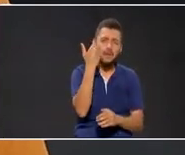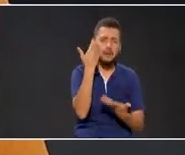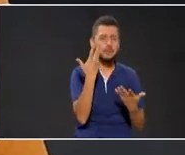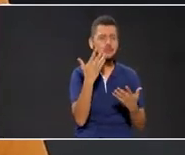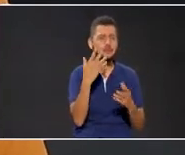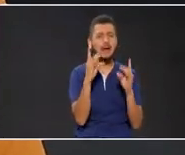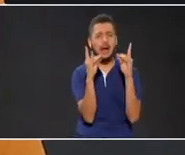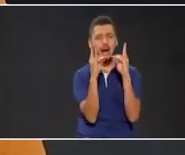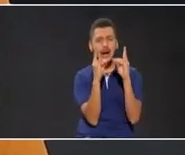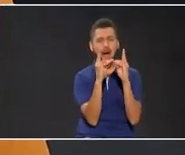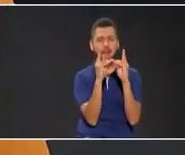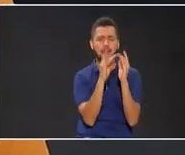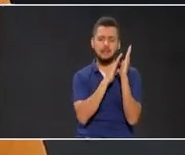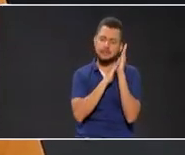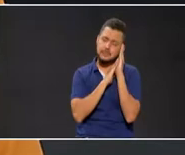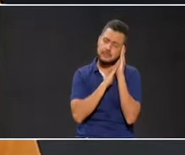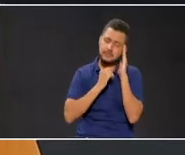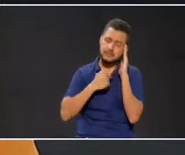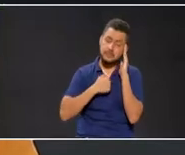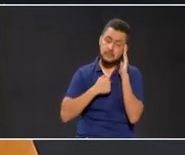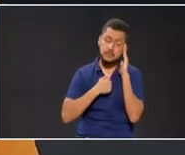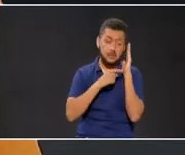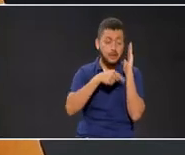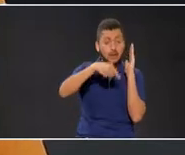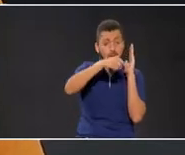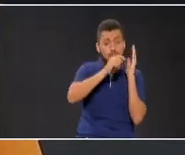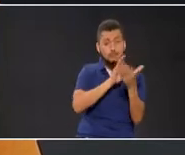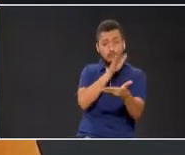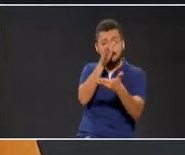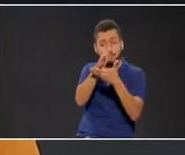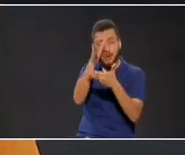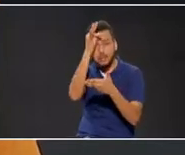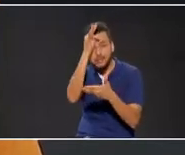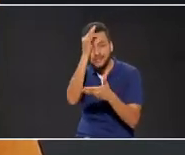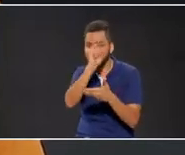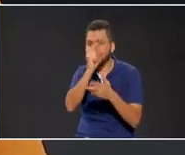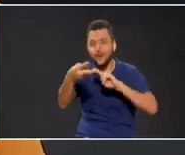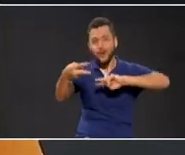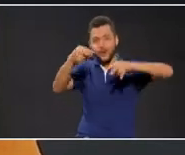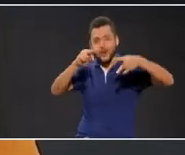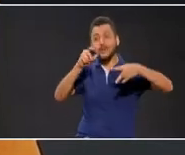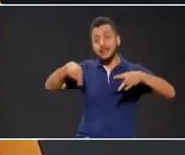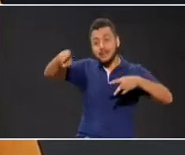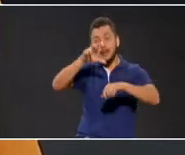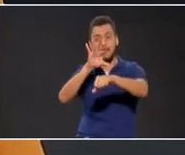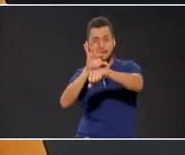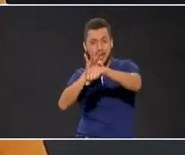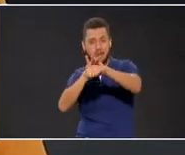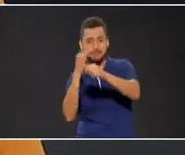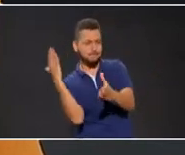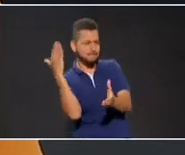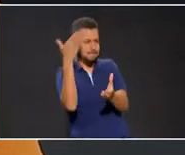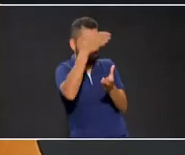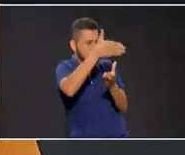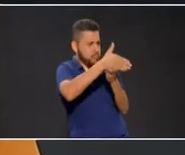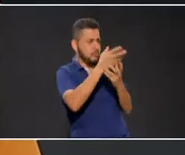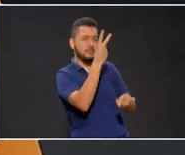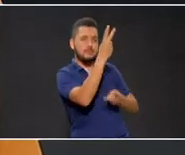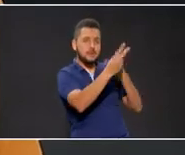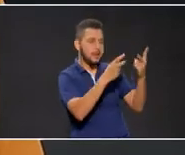y requieren de programas especiales nutricionales vamos a fortalecer la oferta institucional en el arte la cultura